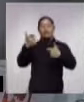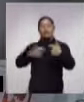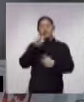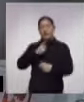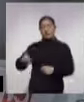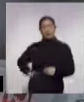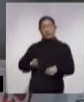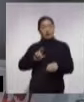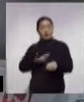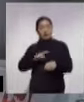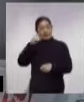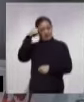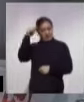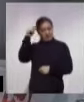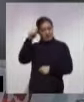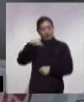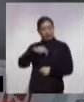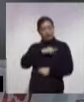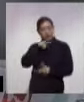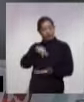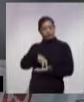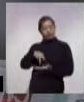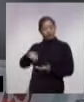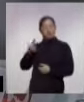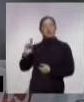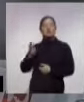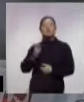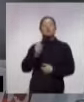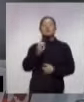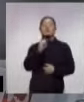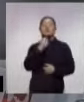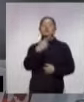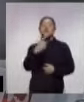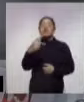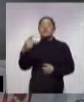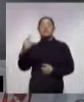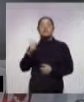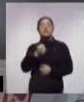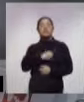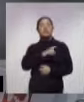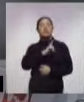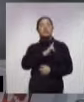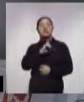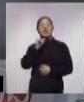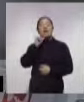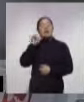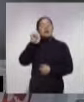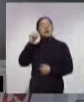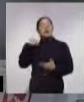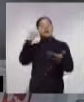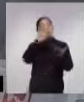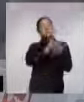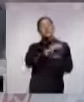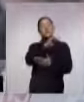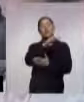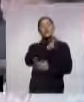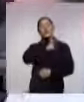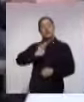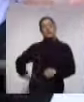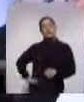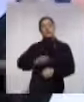Marco Mena al encabezar Ruta por tu Salud, que llegó el día de ayer al municipio de San José Teacalco.